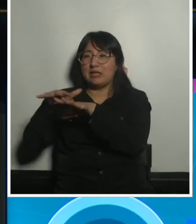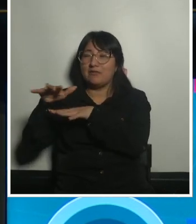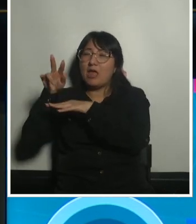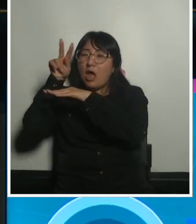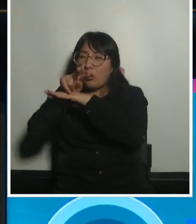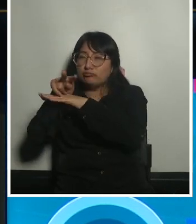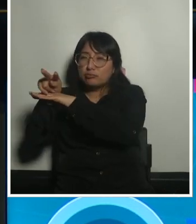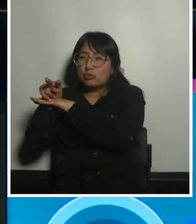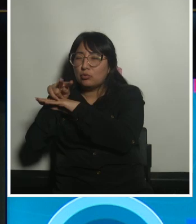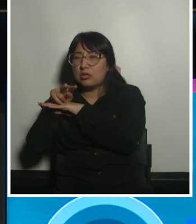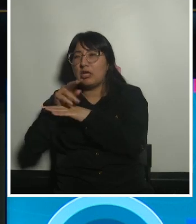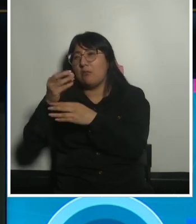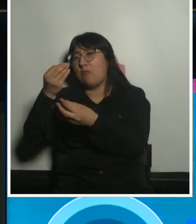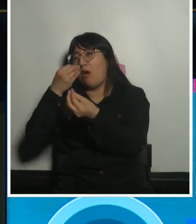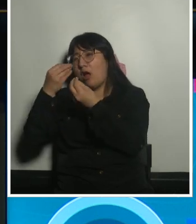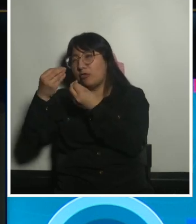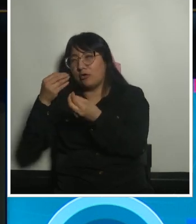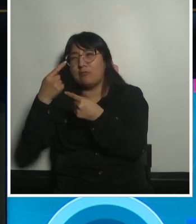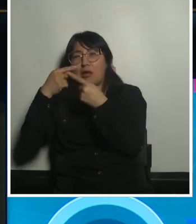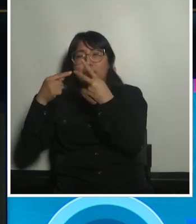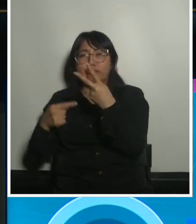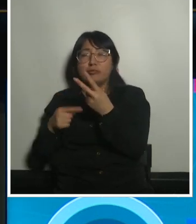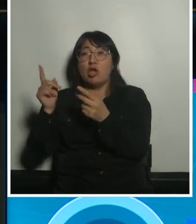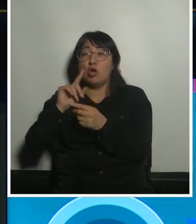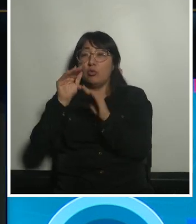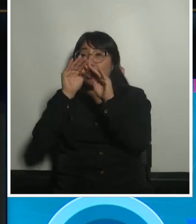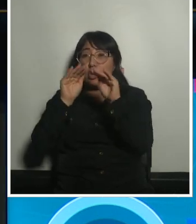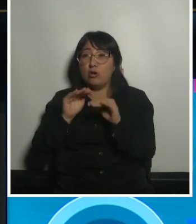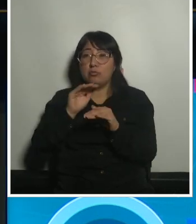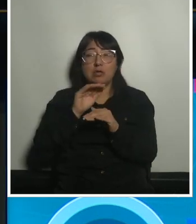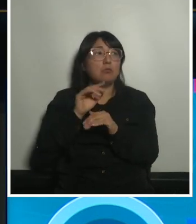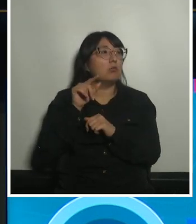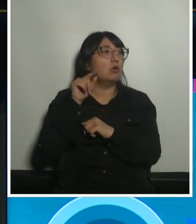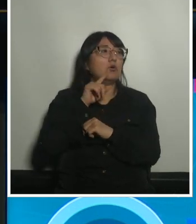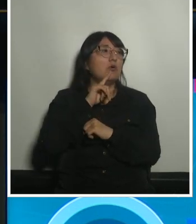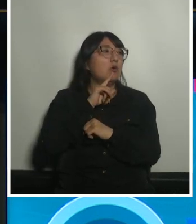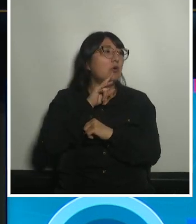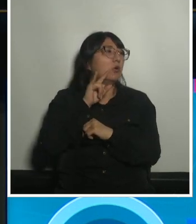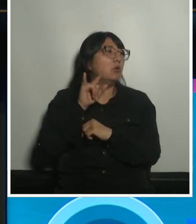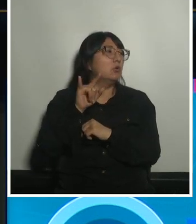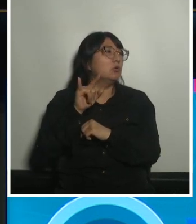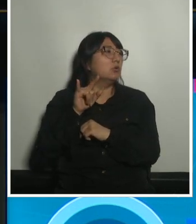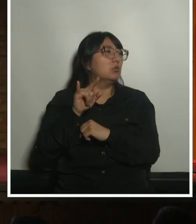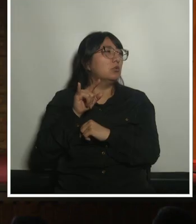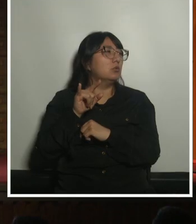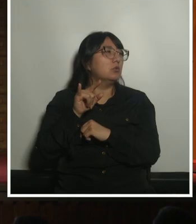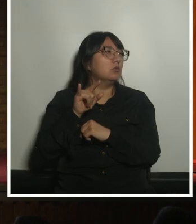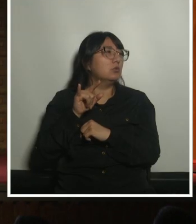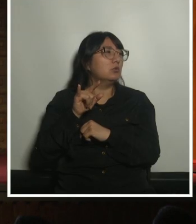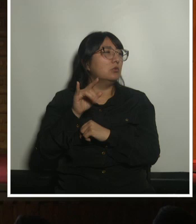turismo, gastronomía, etcétera. No fue el caso de Tubul, tampoco fue el caso de Dichato.